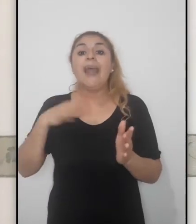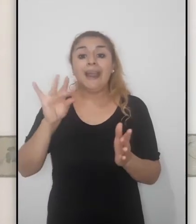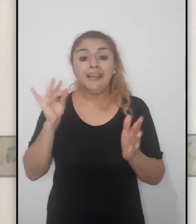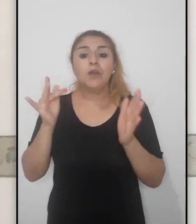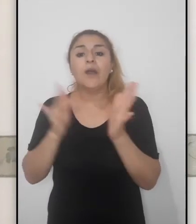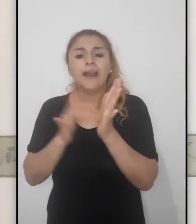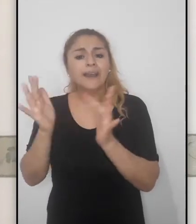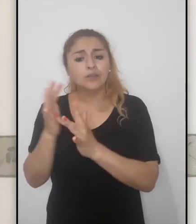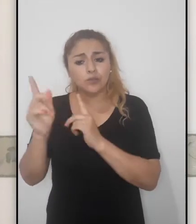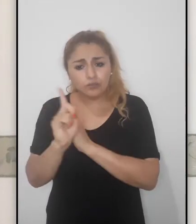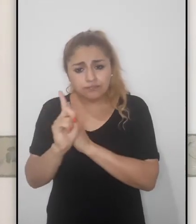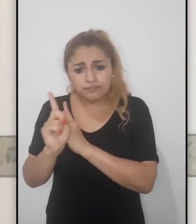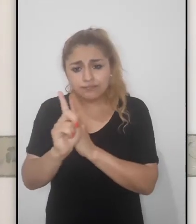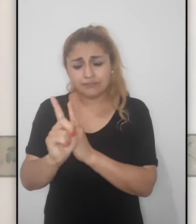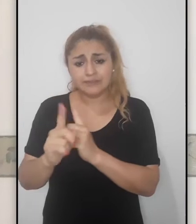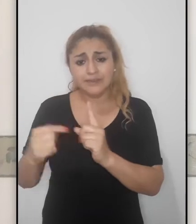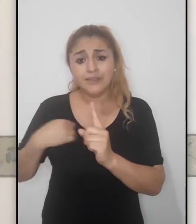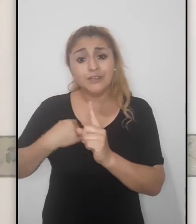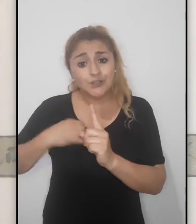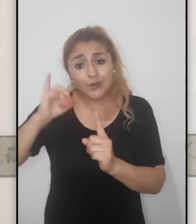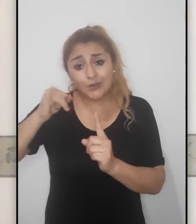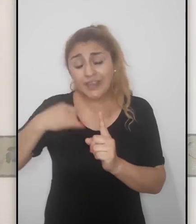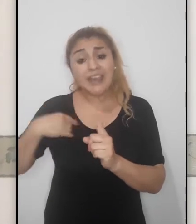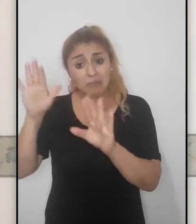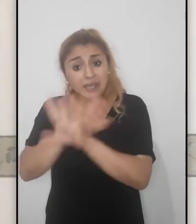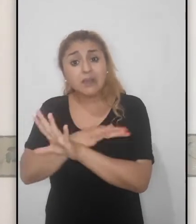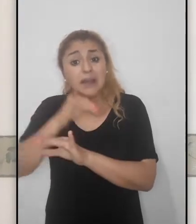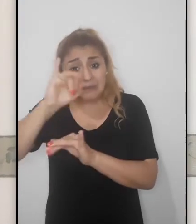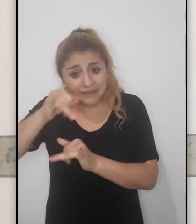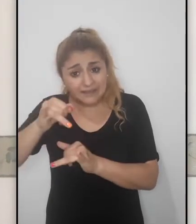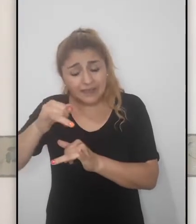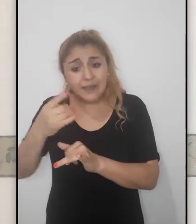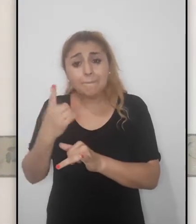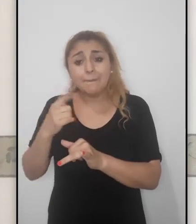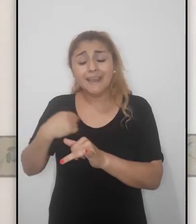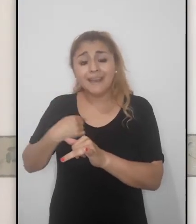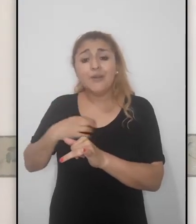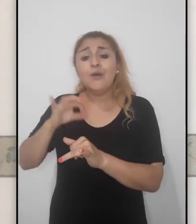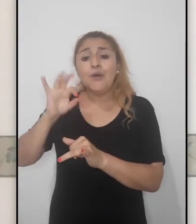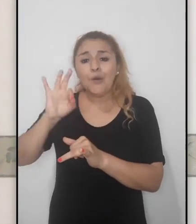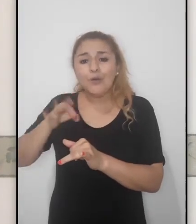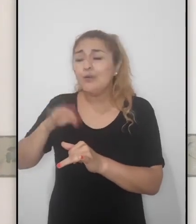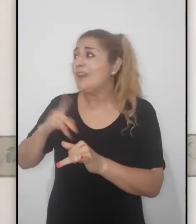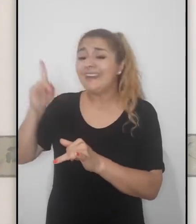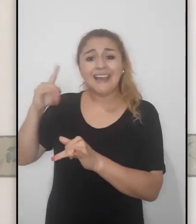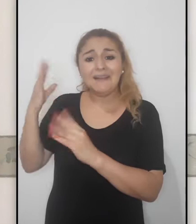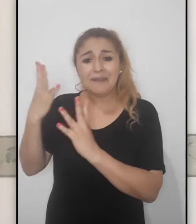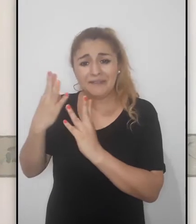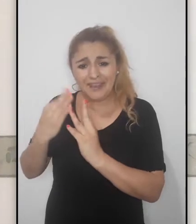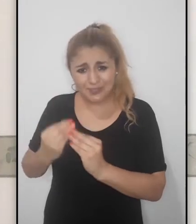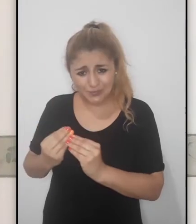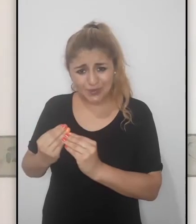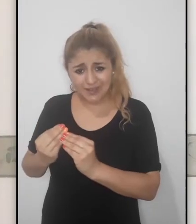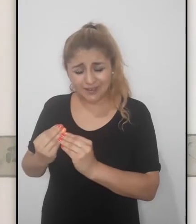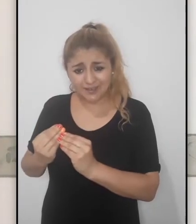o no vamos a convivir con el señor que estáis siempre o con el